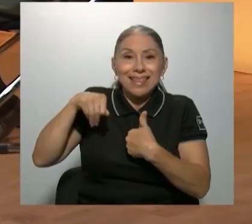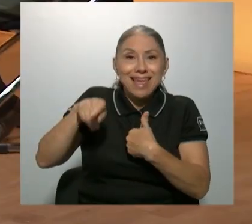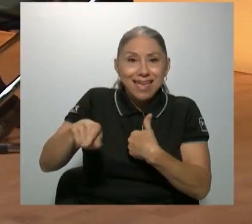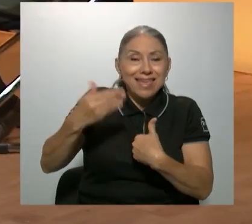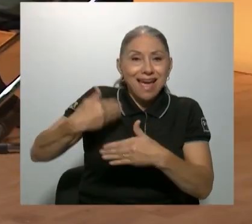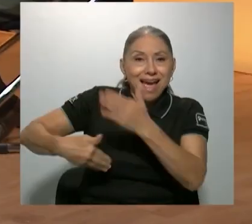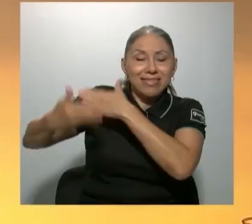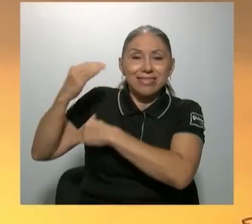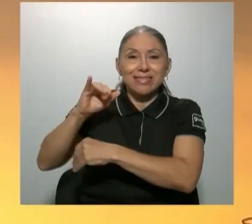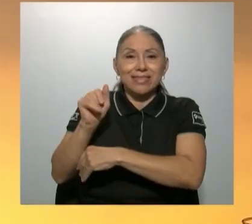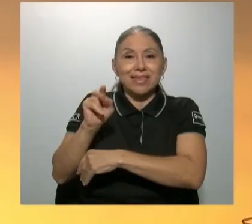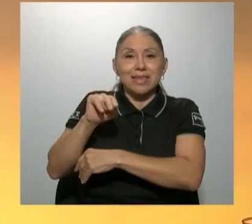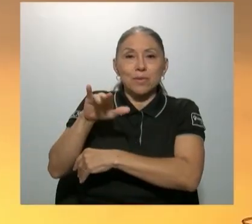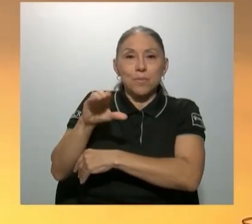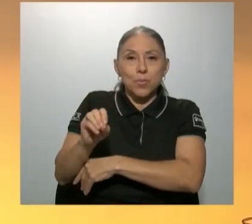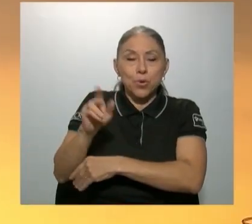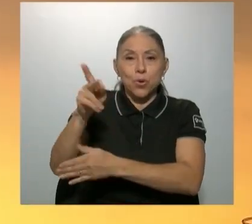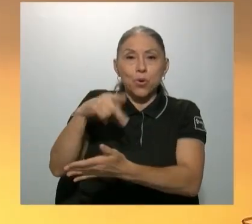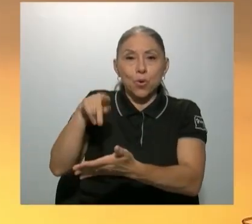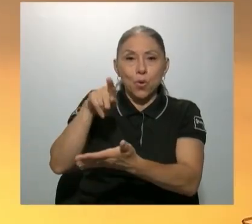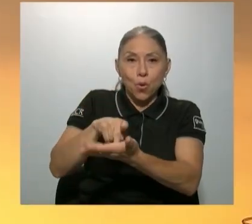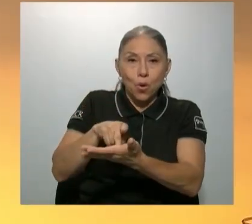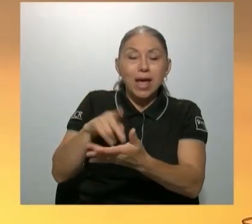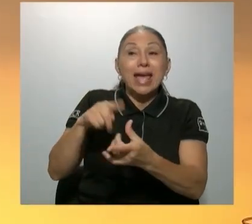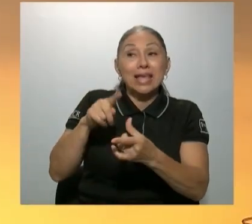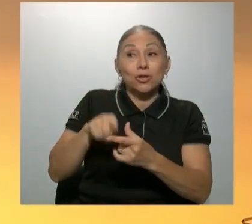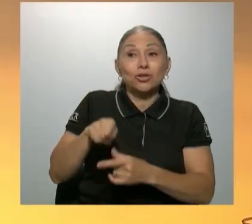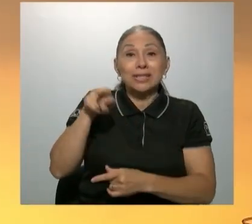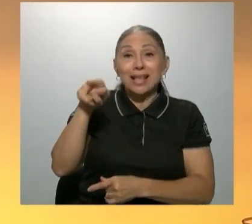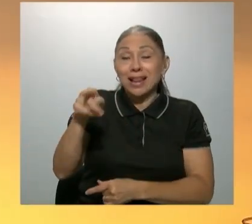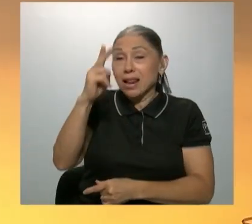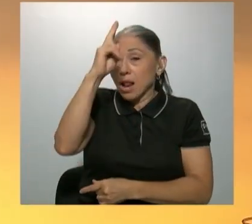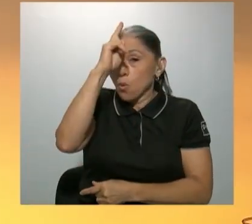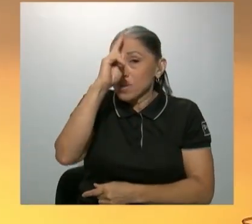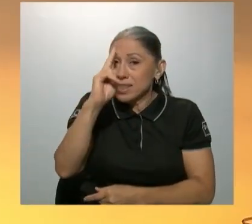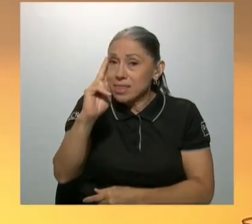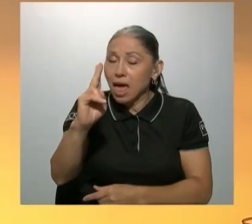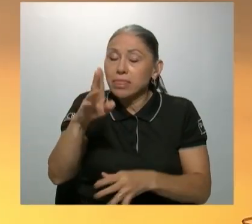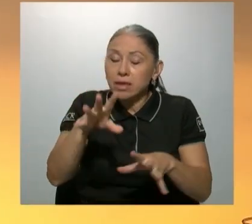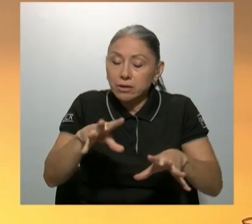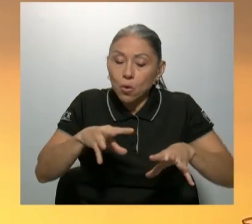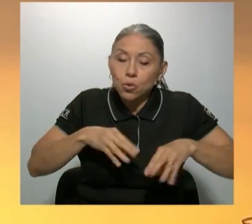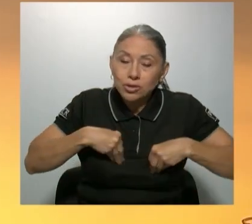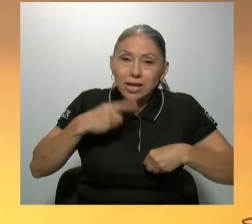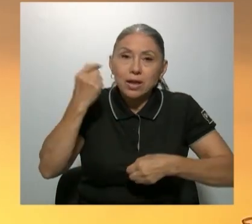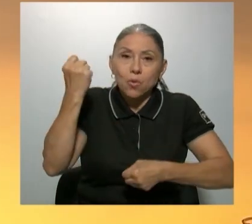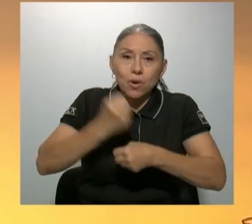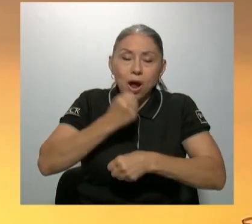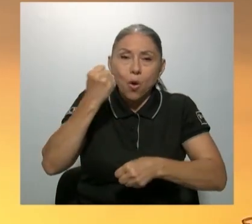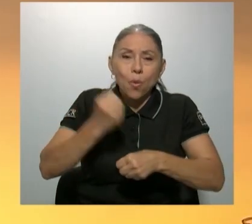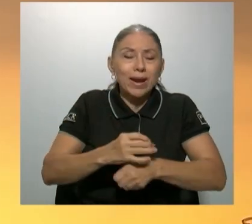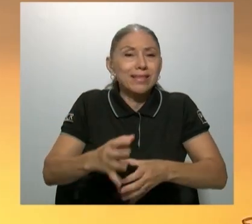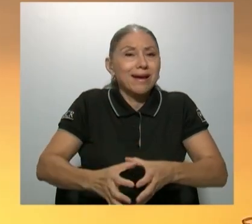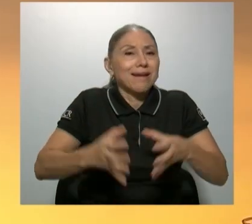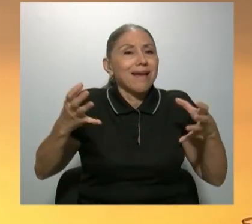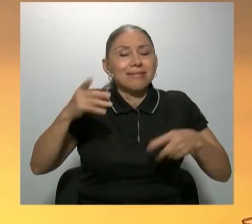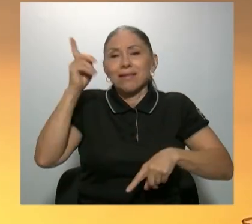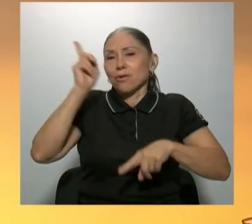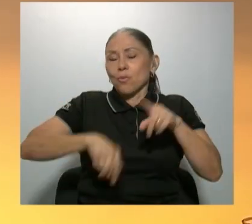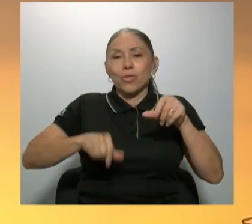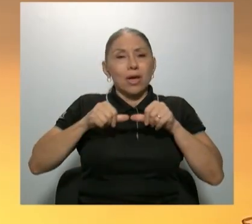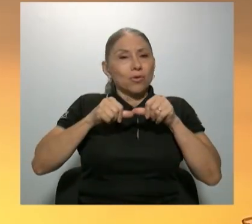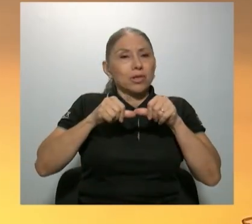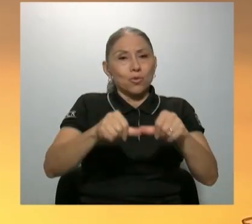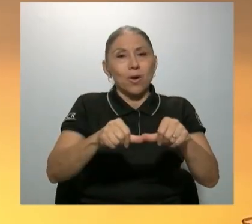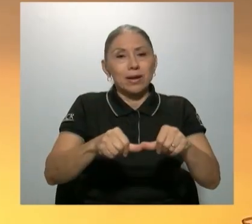que eso de tener la humildad de reconocer que una obra tan grande no podía continuar. No sé